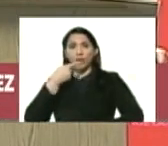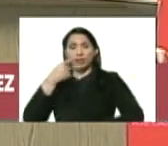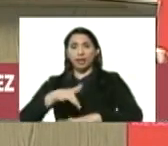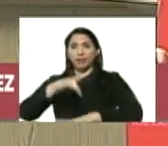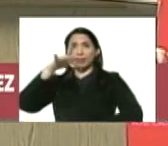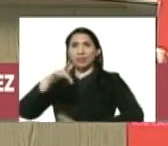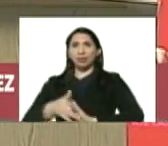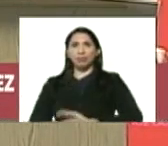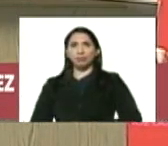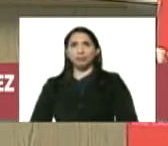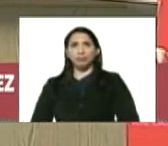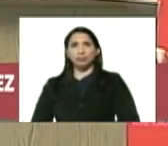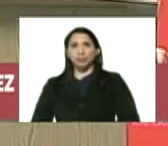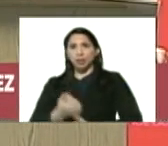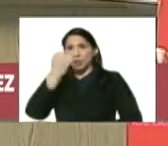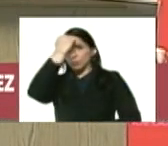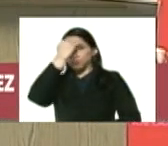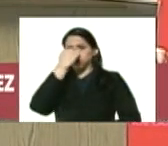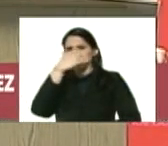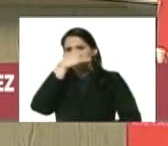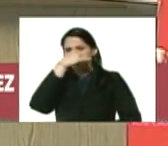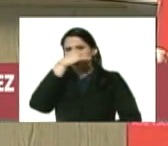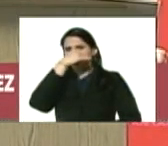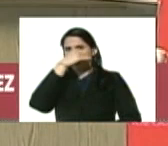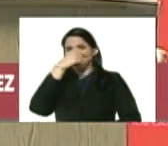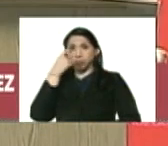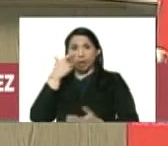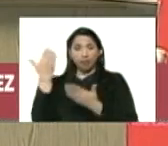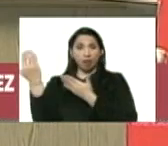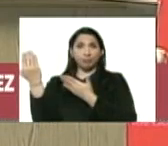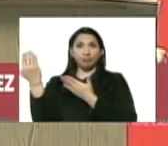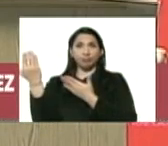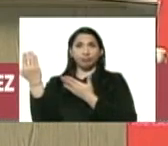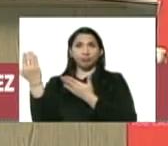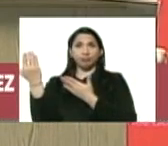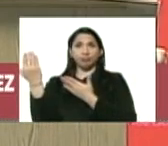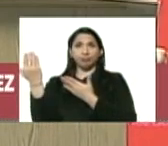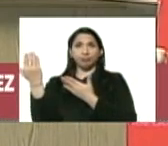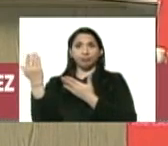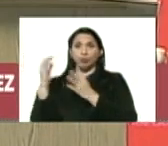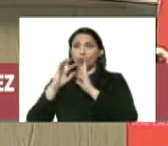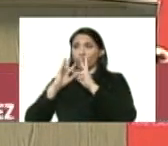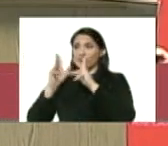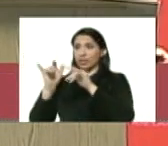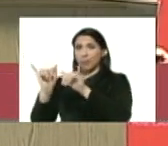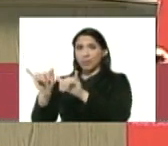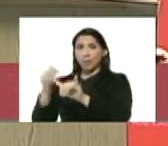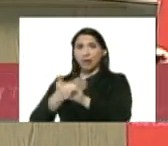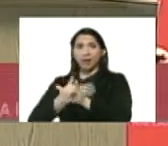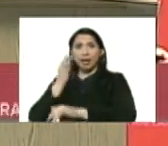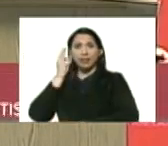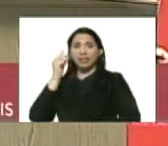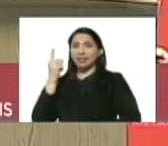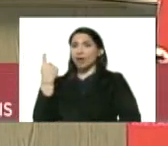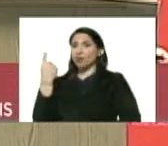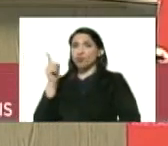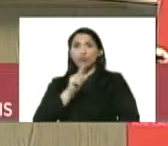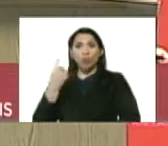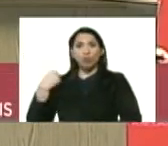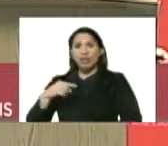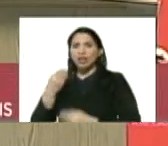extremistas, fascistas. Ahí está. Lo confiesa. No tienen cómo hacer pruebas.